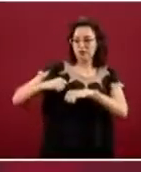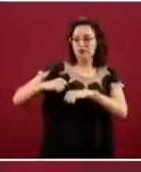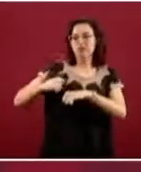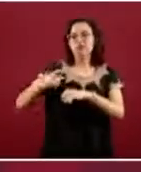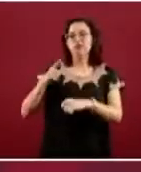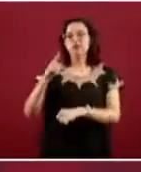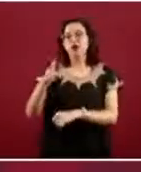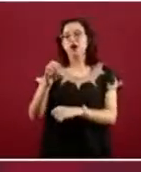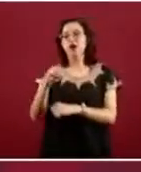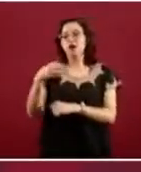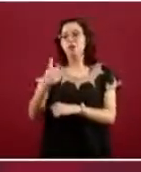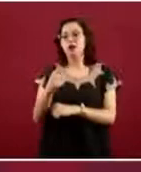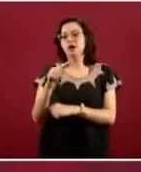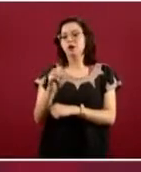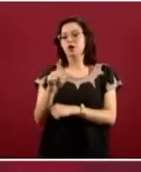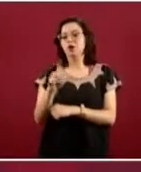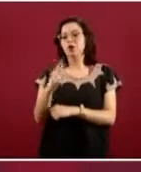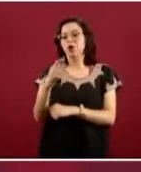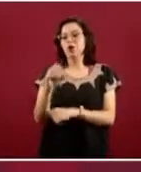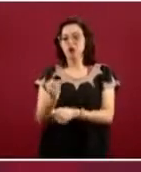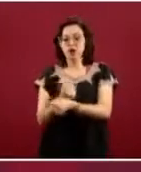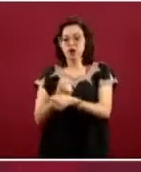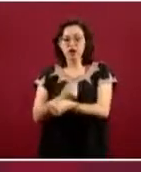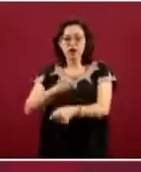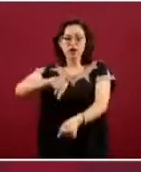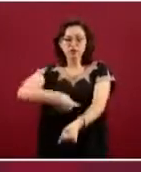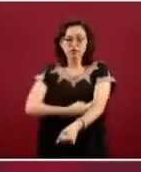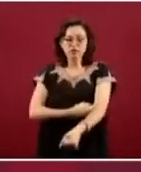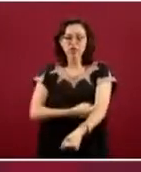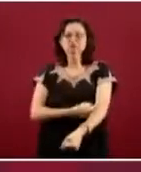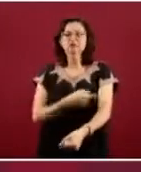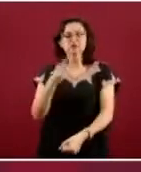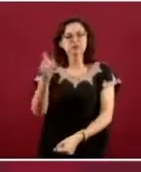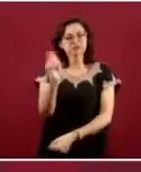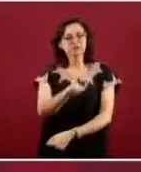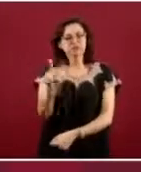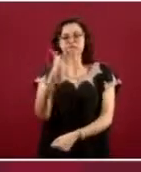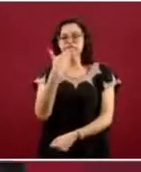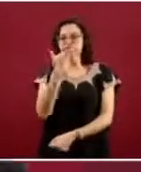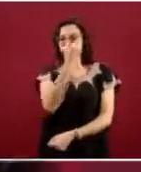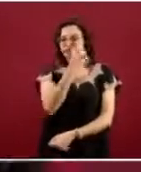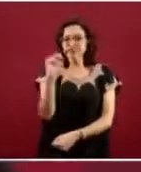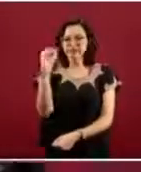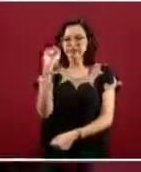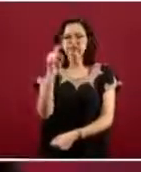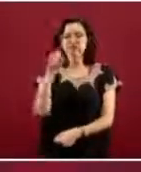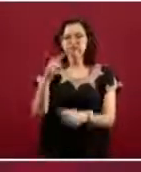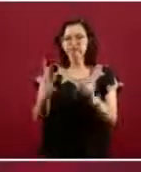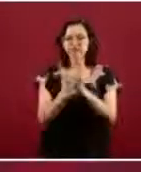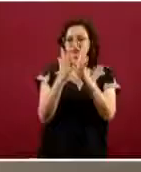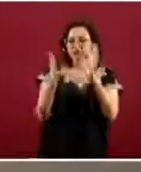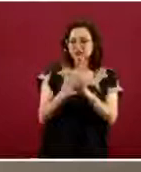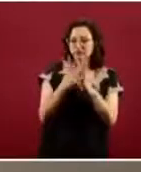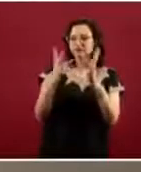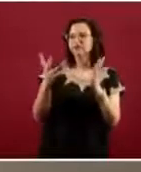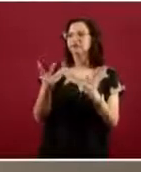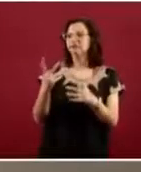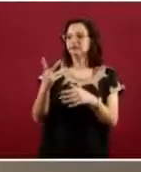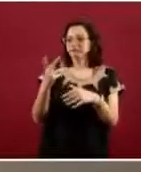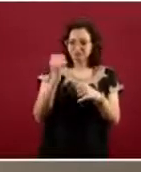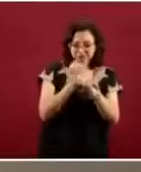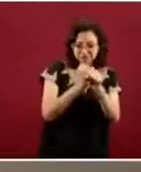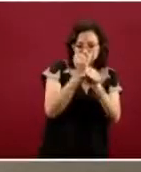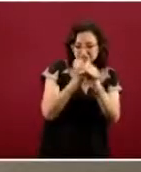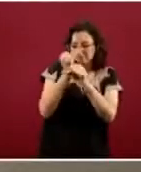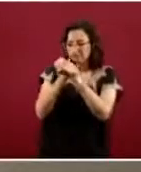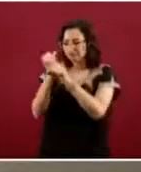es hematólogo y es un excelente profesional, y él participa en varias de los elementos